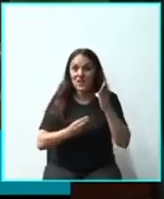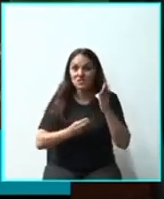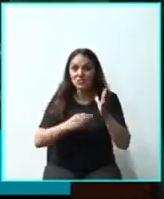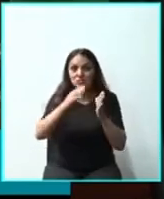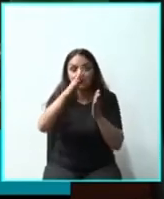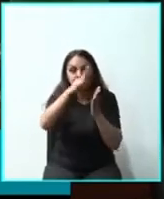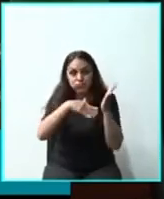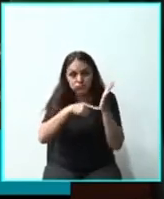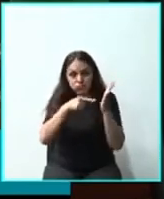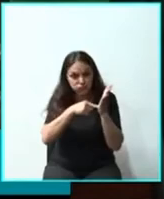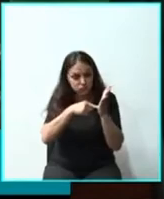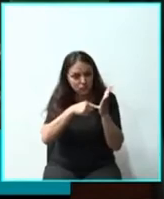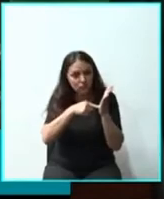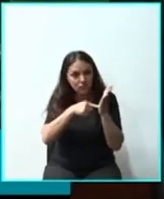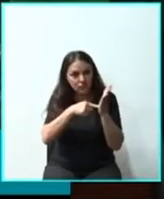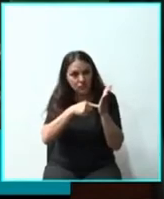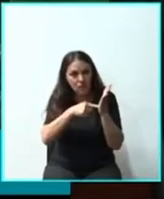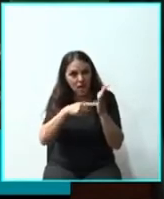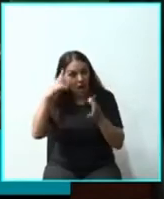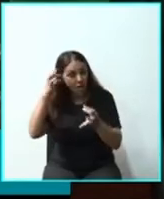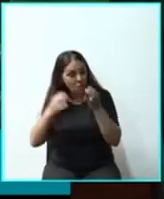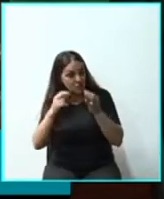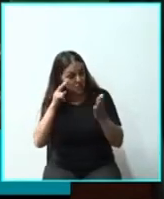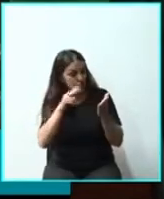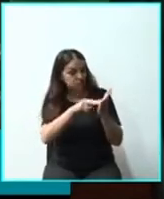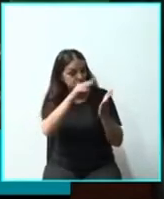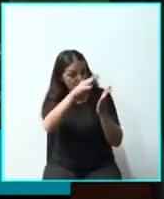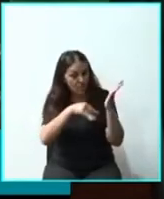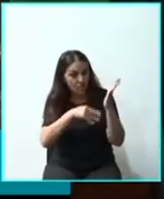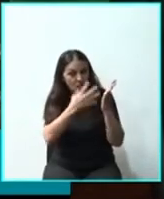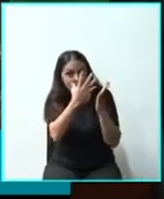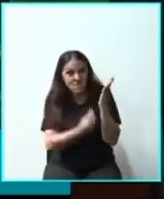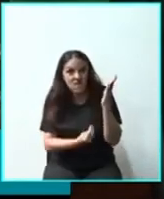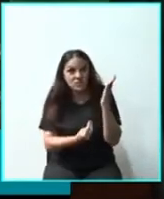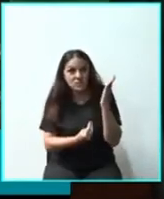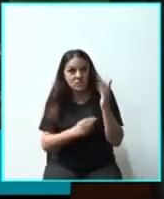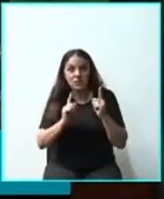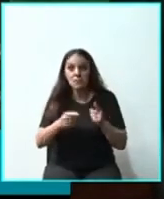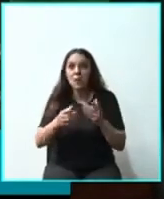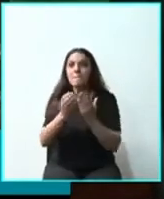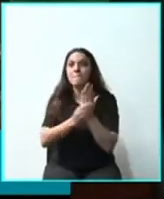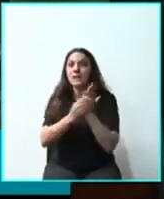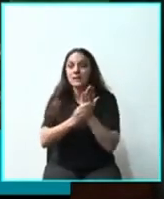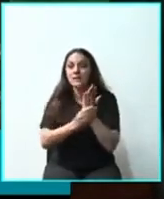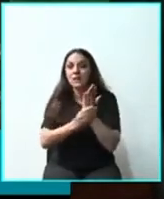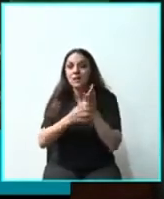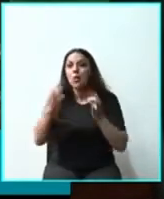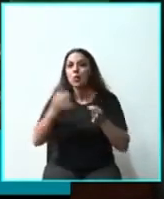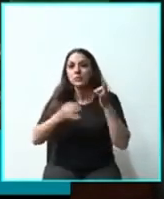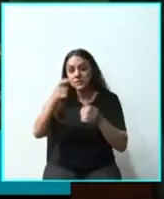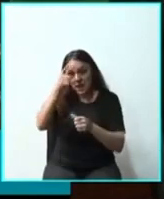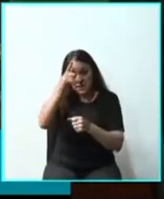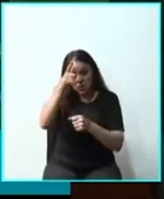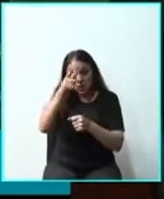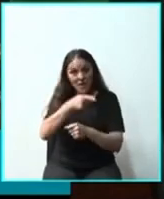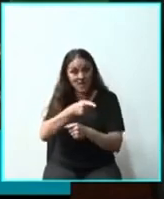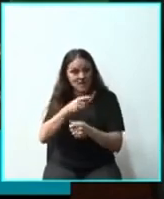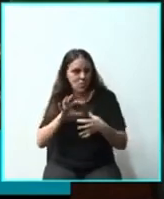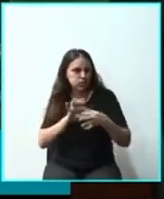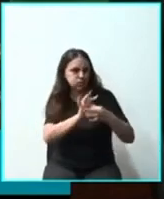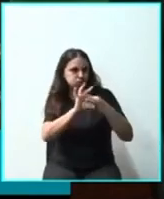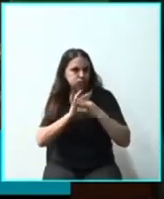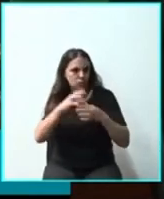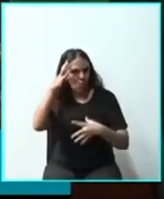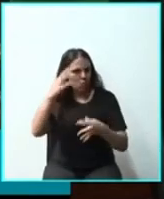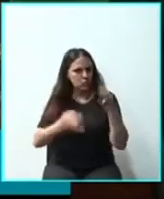oficios que enviaba la justicia. Y el Ministerio de Justicia y Seguridad de la Ciudad, como auxiliar de la justicia,